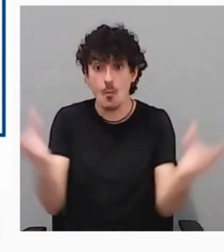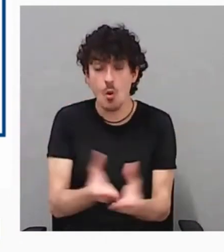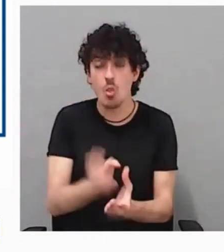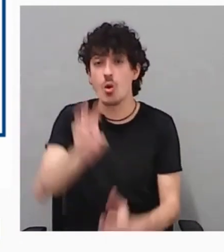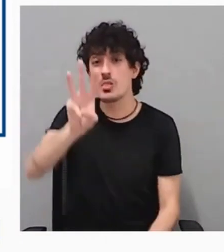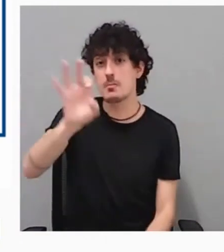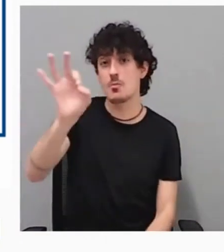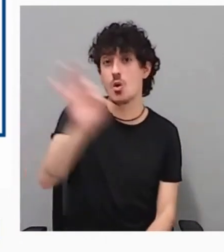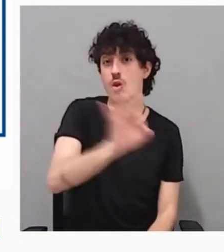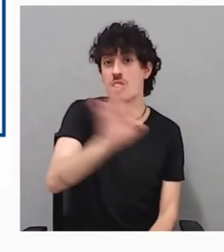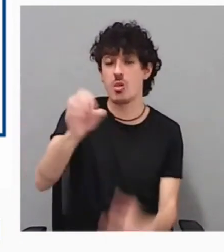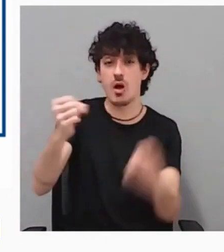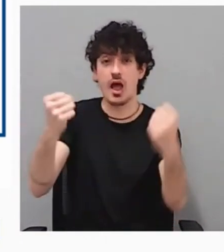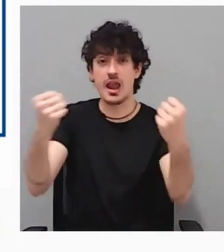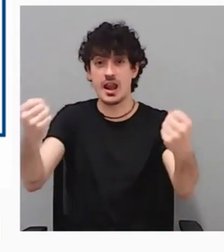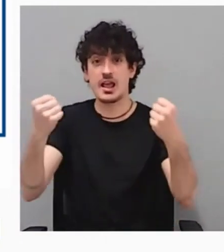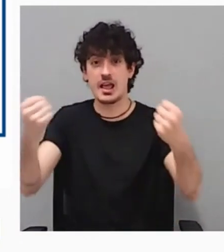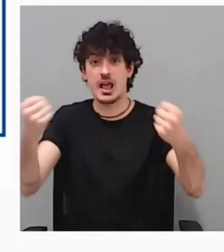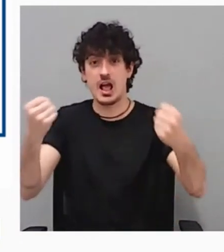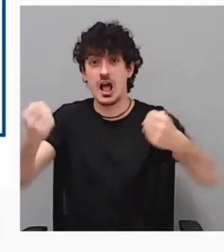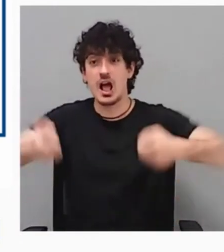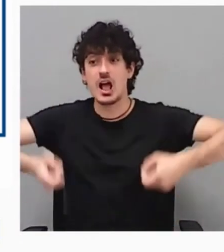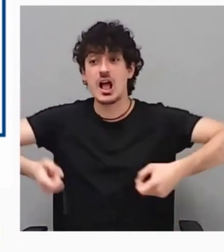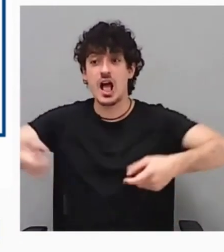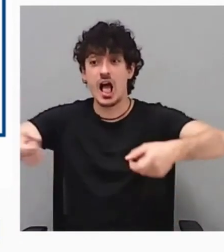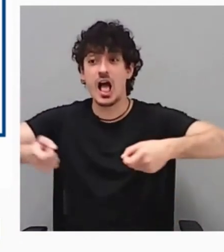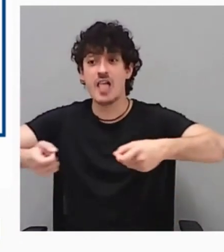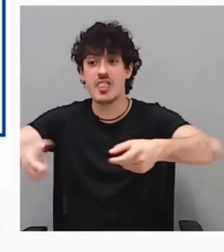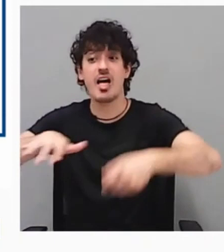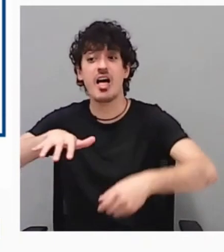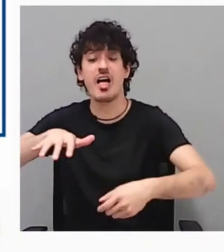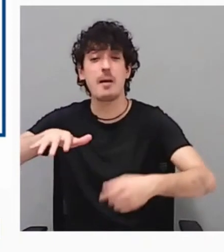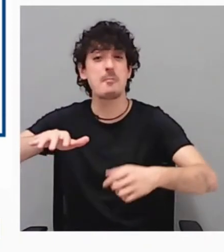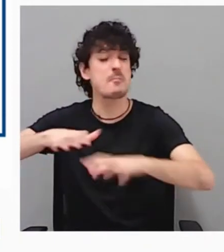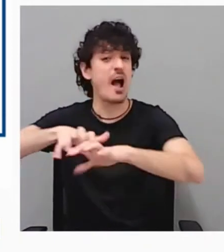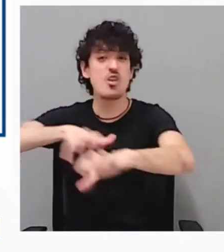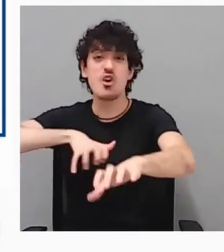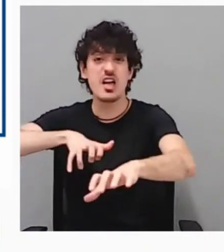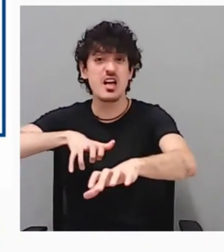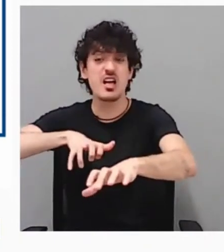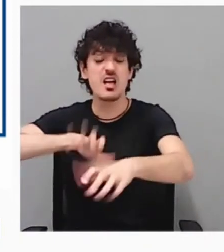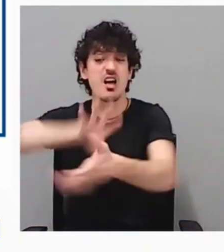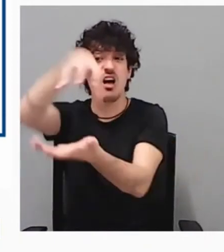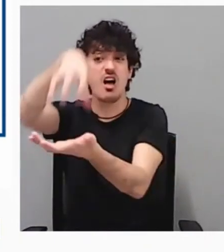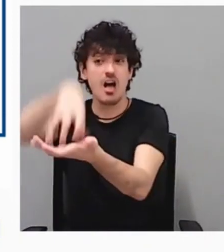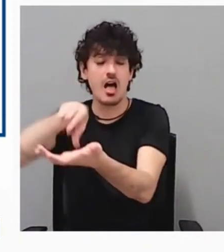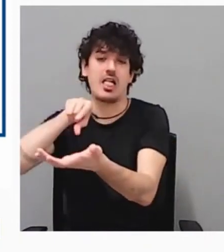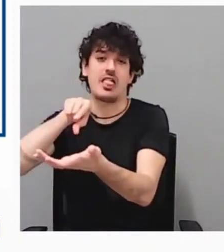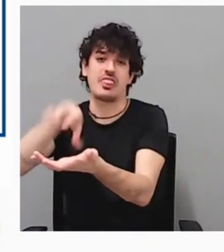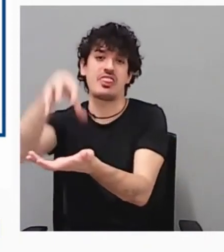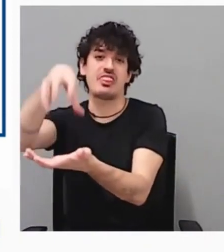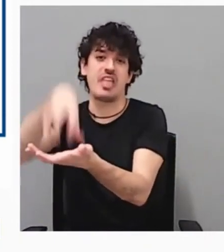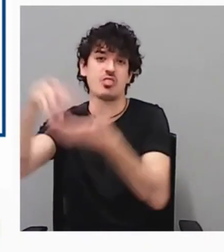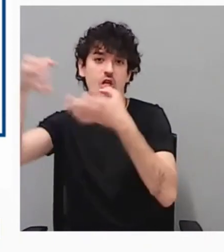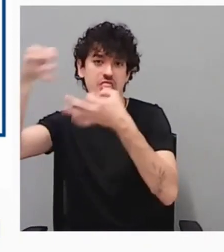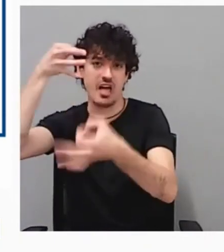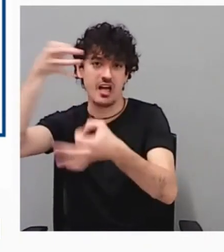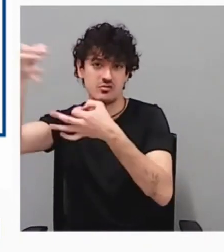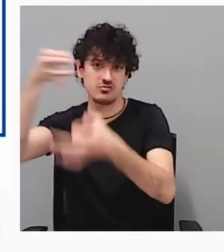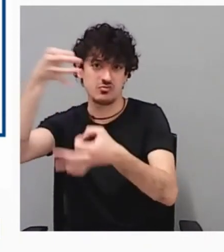consume actualmente en centros de datos. Una sola transacción de